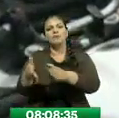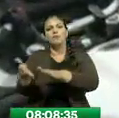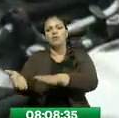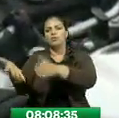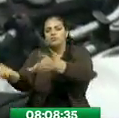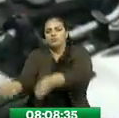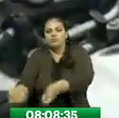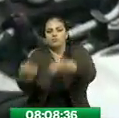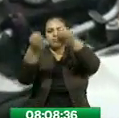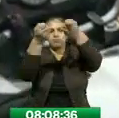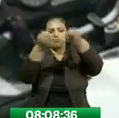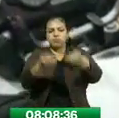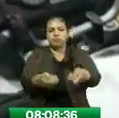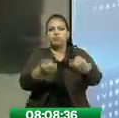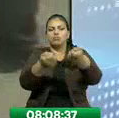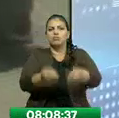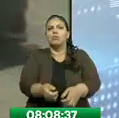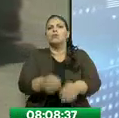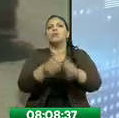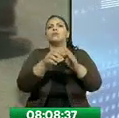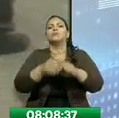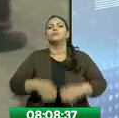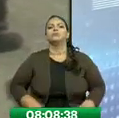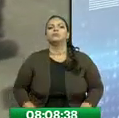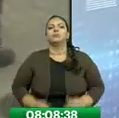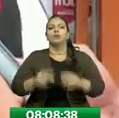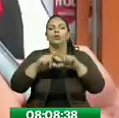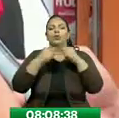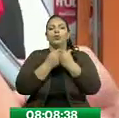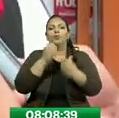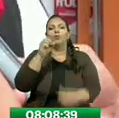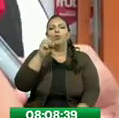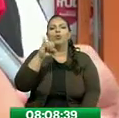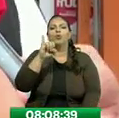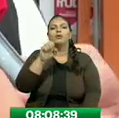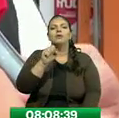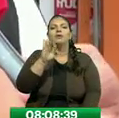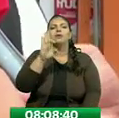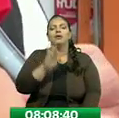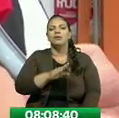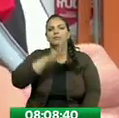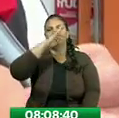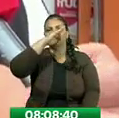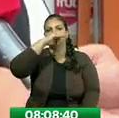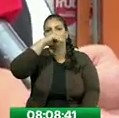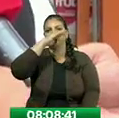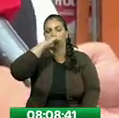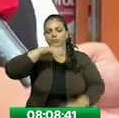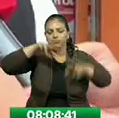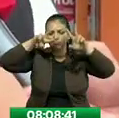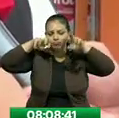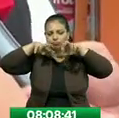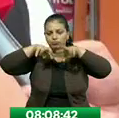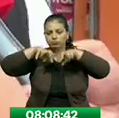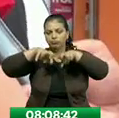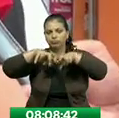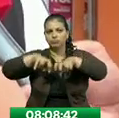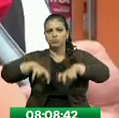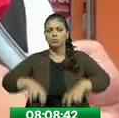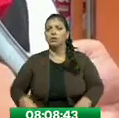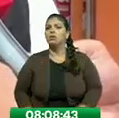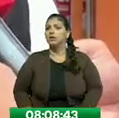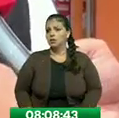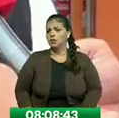de la OIAD investigan las causas del accidente de tránsito. Aparentemente ambos vehículos venían desde Puerto Viejo hacia